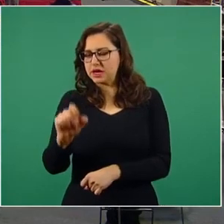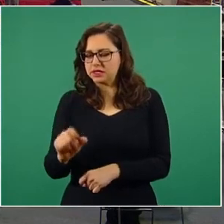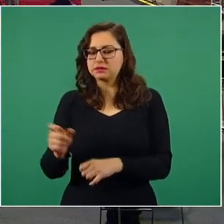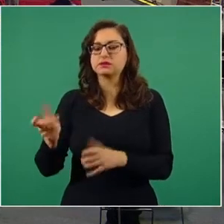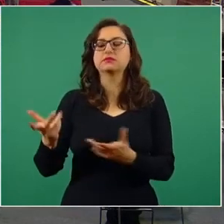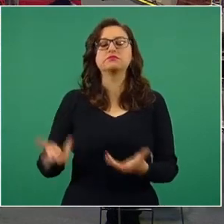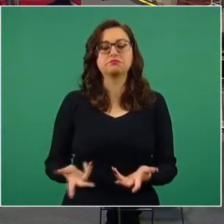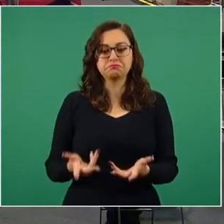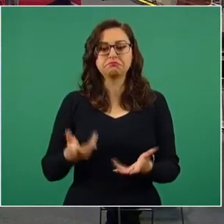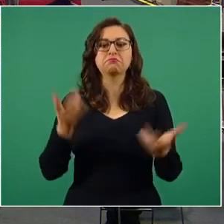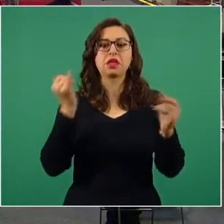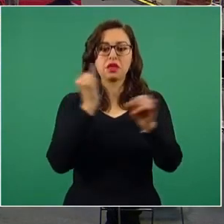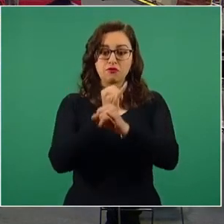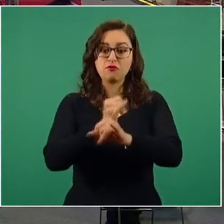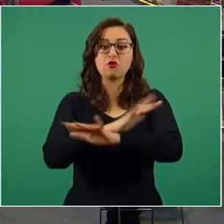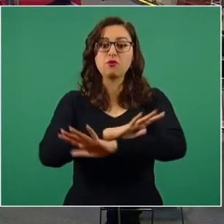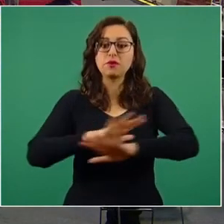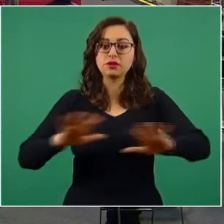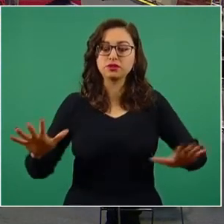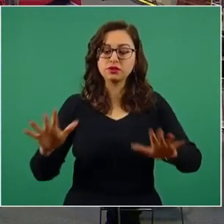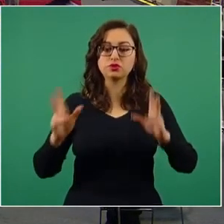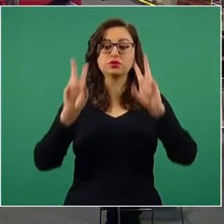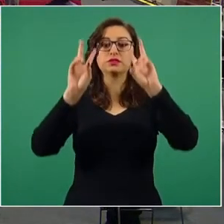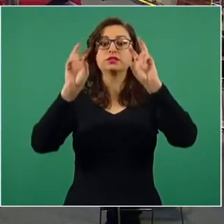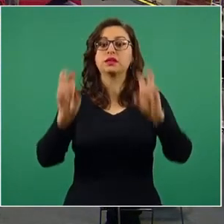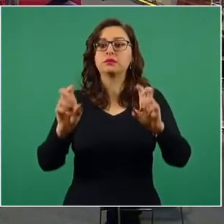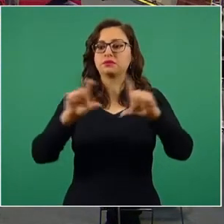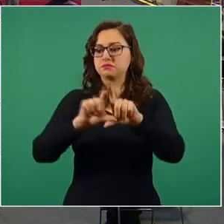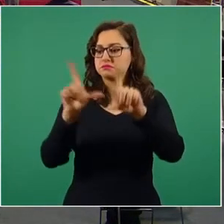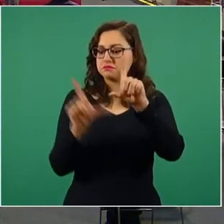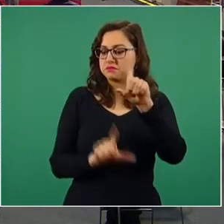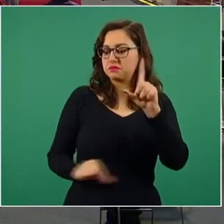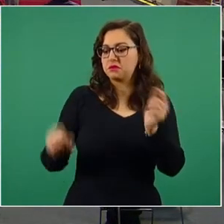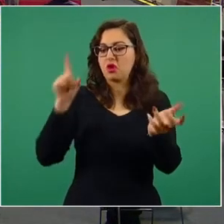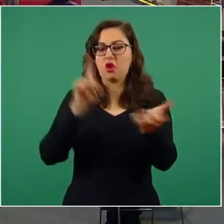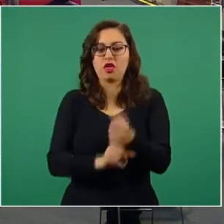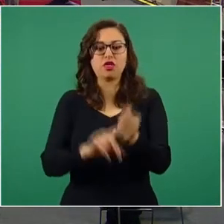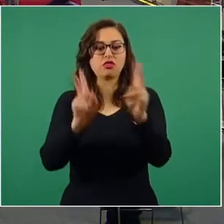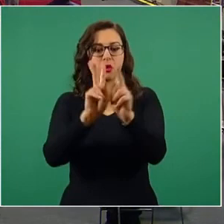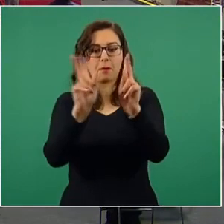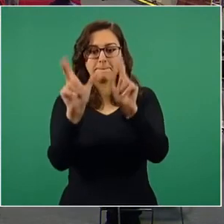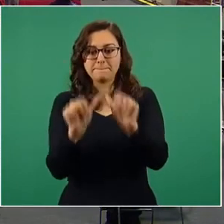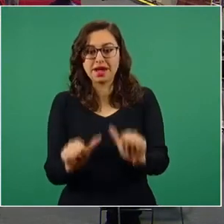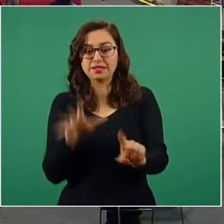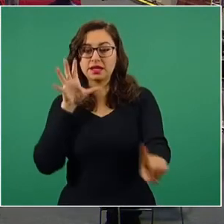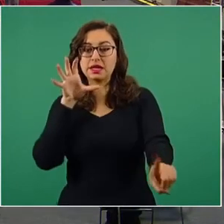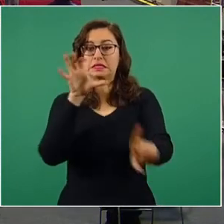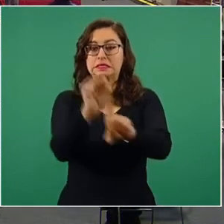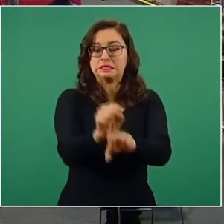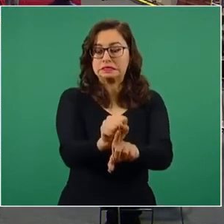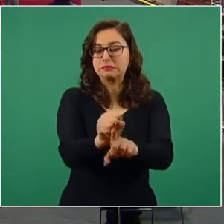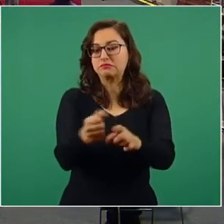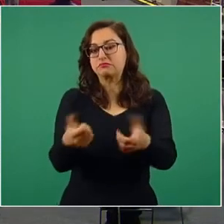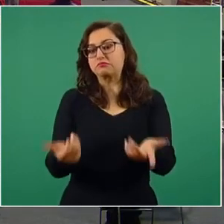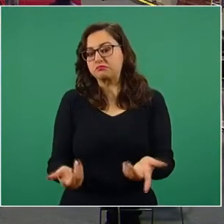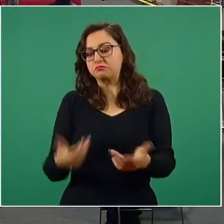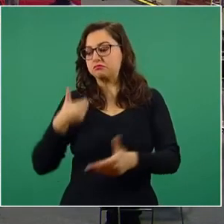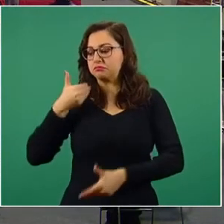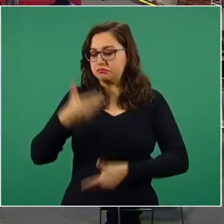los avances y retos para la construcción de la paz en nuestro país. Reporte en el que